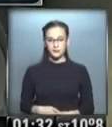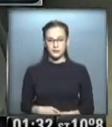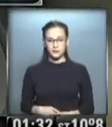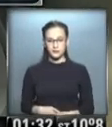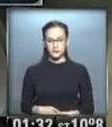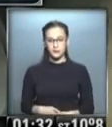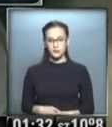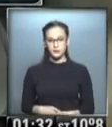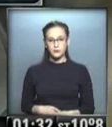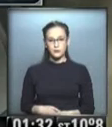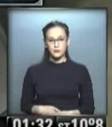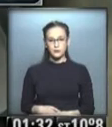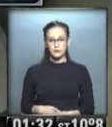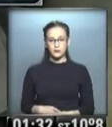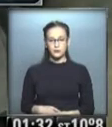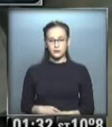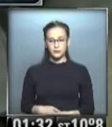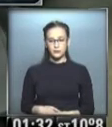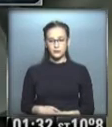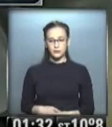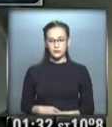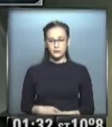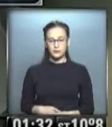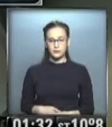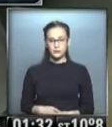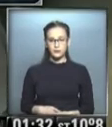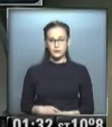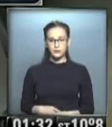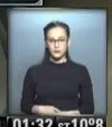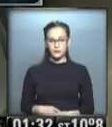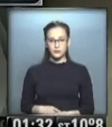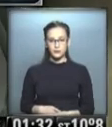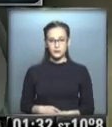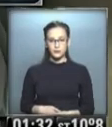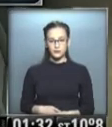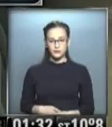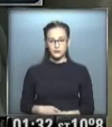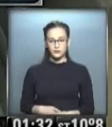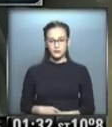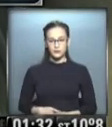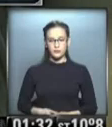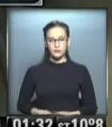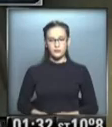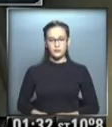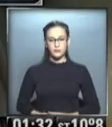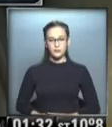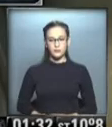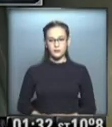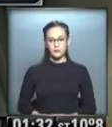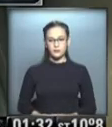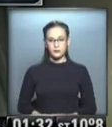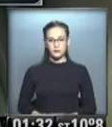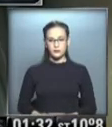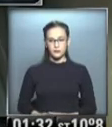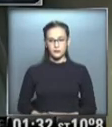modificación, el 89,8% de los trabajadores registrados no pagarán ganancias. Percibirán asignaciones familiares los que cobren